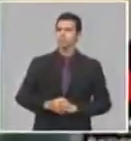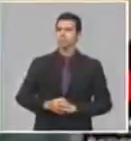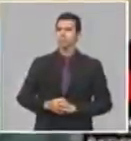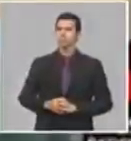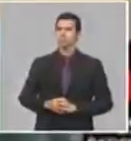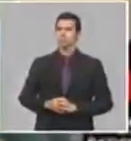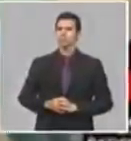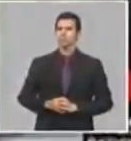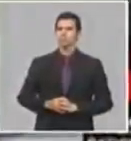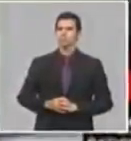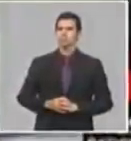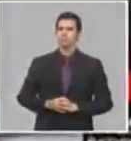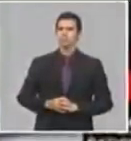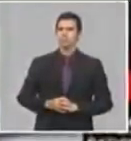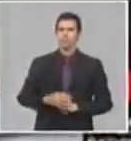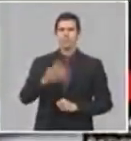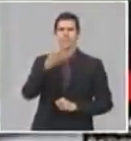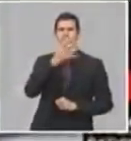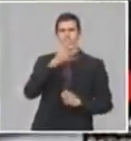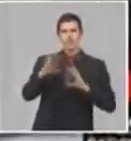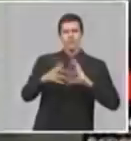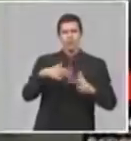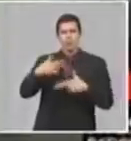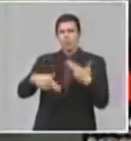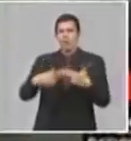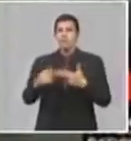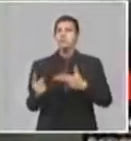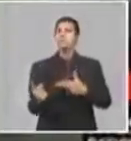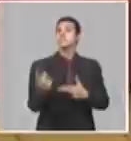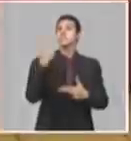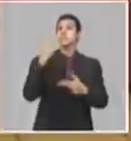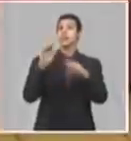Con el mismo espíritu que Fidel le imprimiera desde su primera emisión.